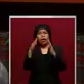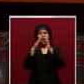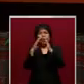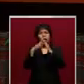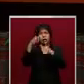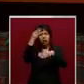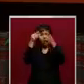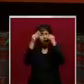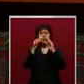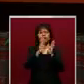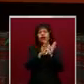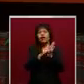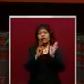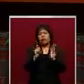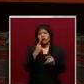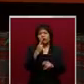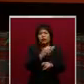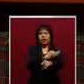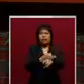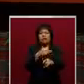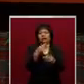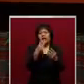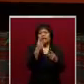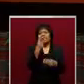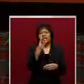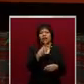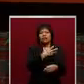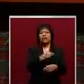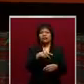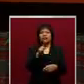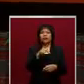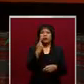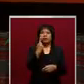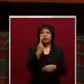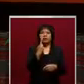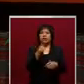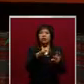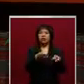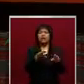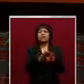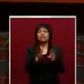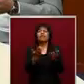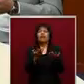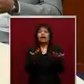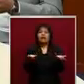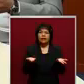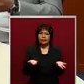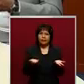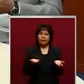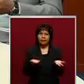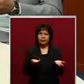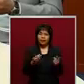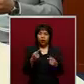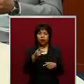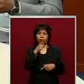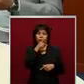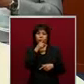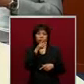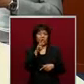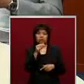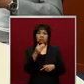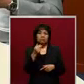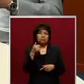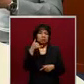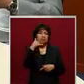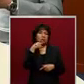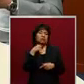ejemplo. Claro. A ver, una familia tiene 3 hijos, pero solo una computadora. ¿Cómo le hacen? ¿Cómo le hacen? O el papá no tiene teléfono y